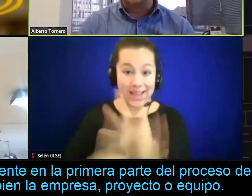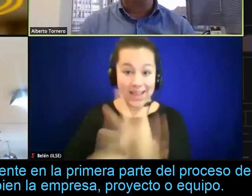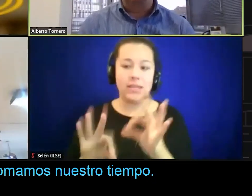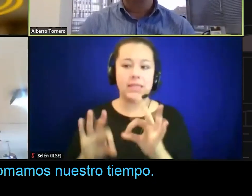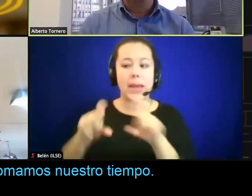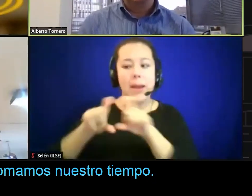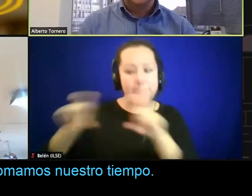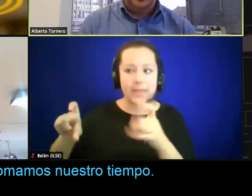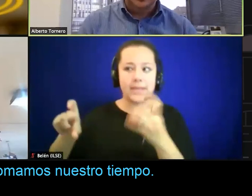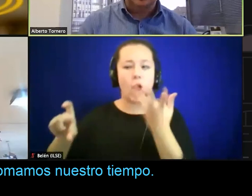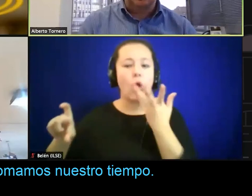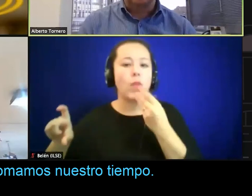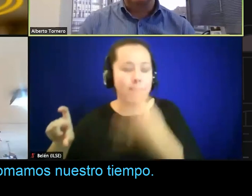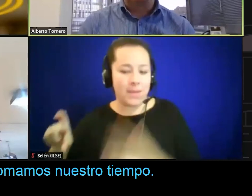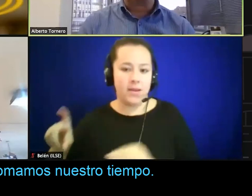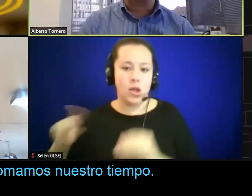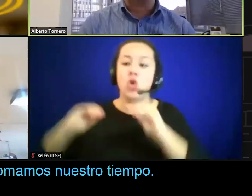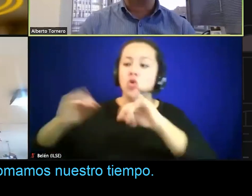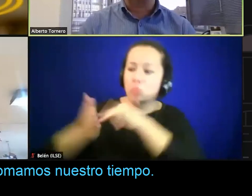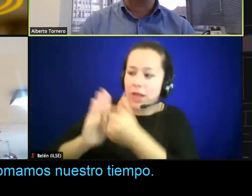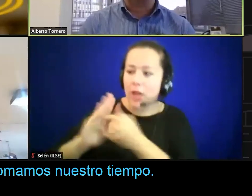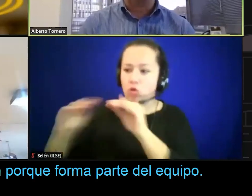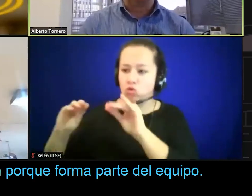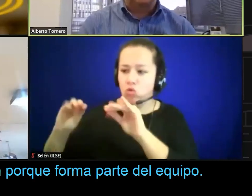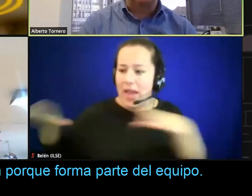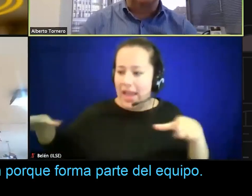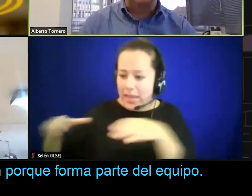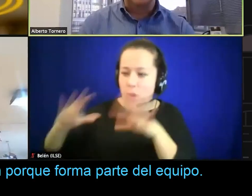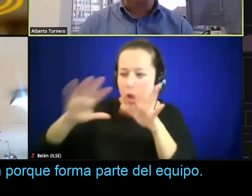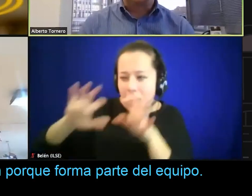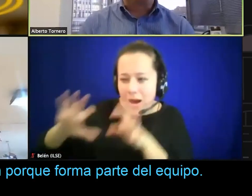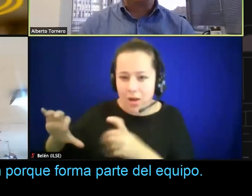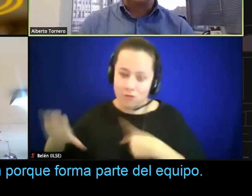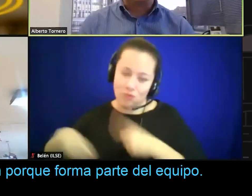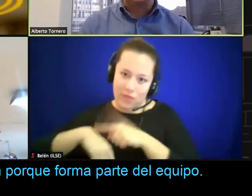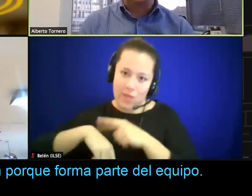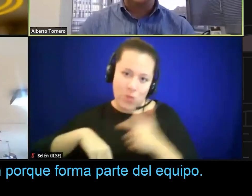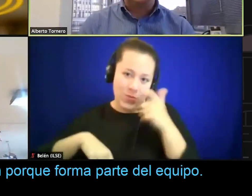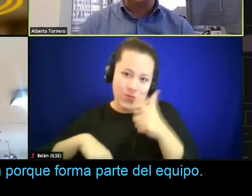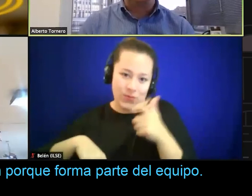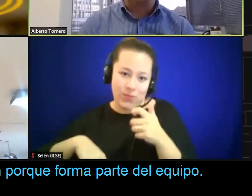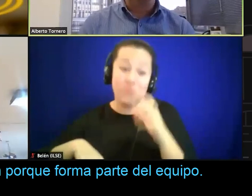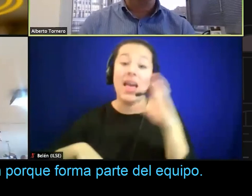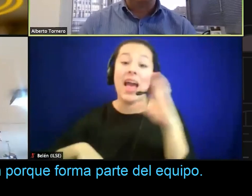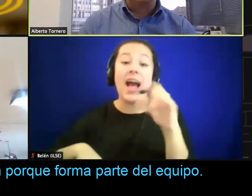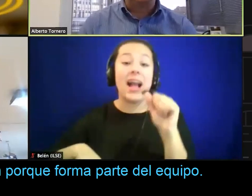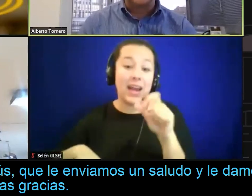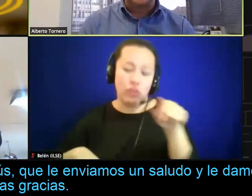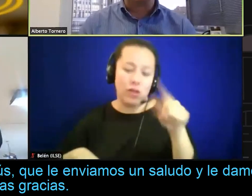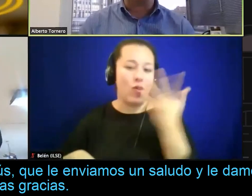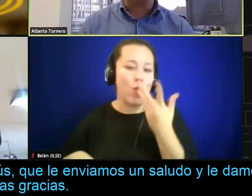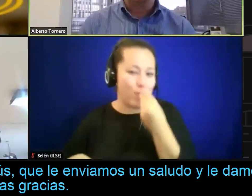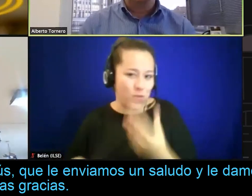al equipo. En esto nos tomamos nuestro tiempo. Carlos lo conoce bien porque forma parte del equipo. También he visto que